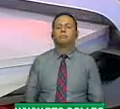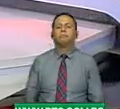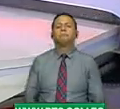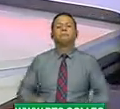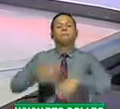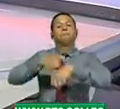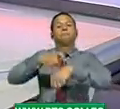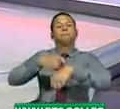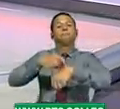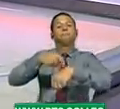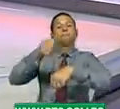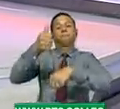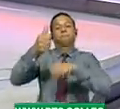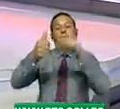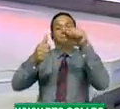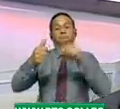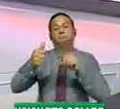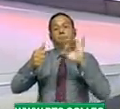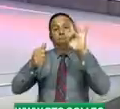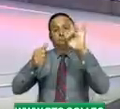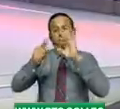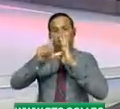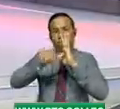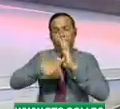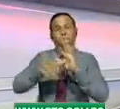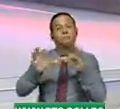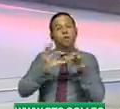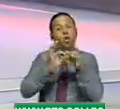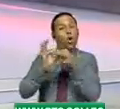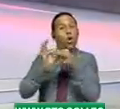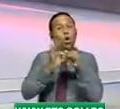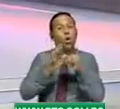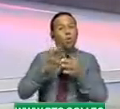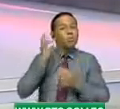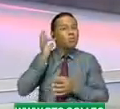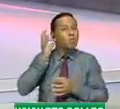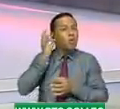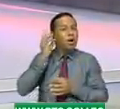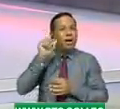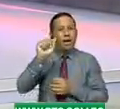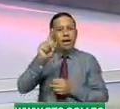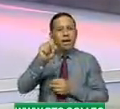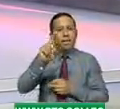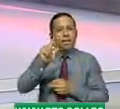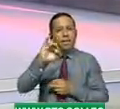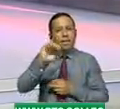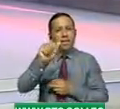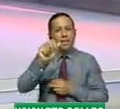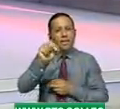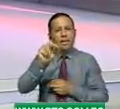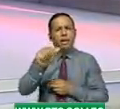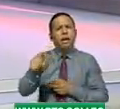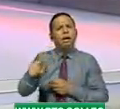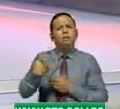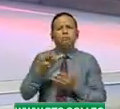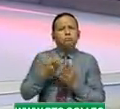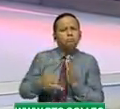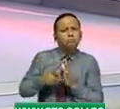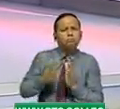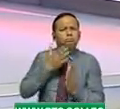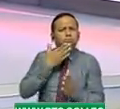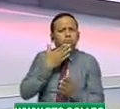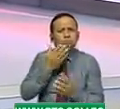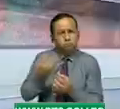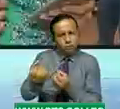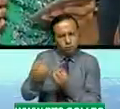Cuando son las 22:08, nos enlazamos con nuestra compañera Adriana Peralta para conocer las novedades que nos tiene. Adriana,